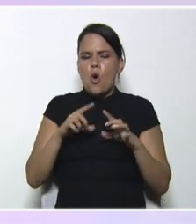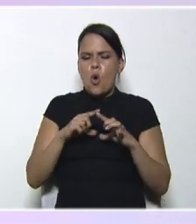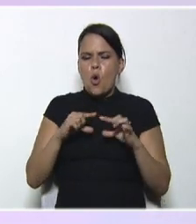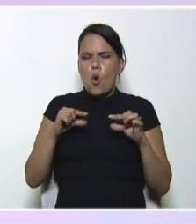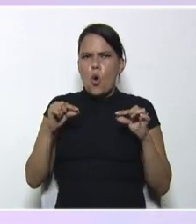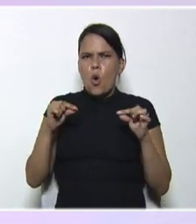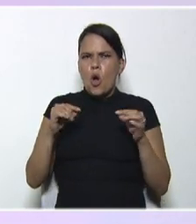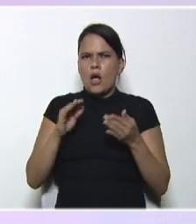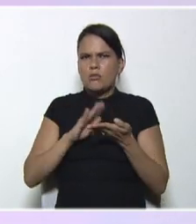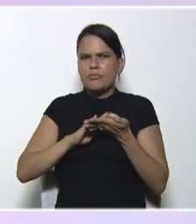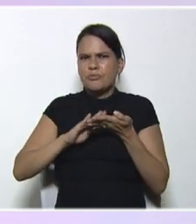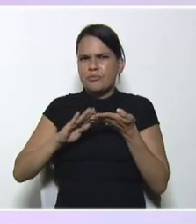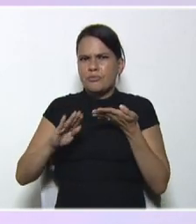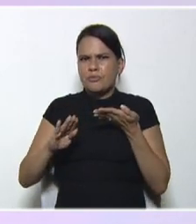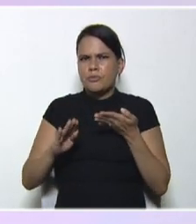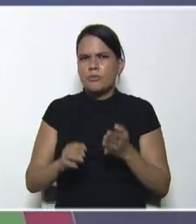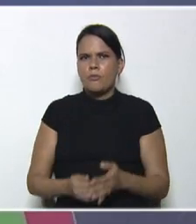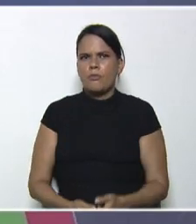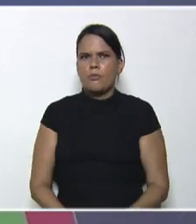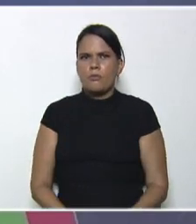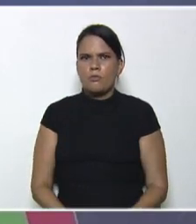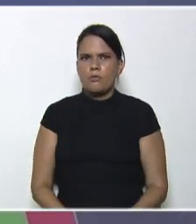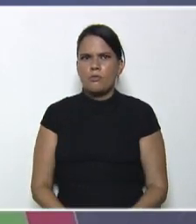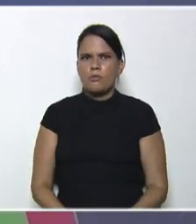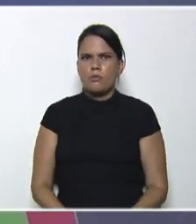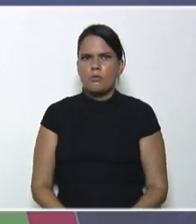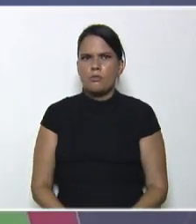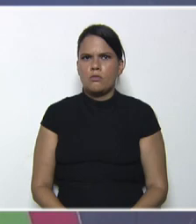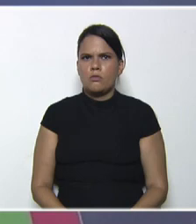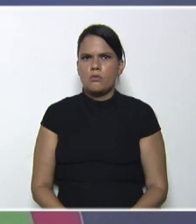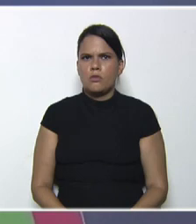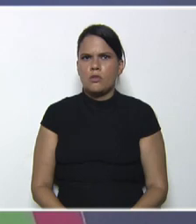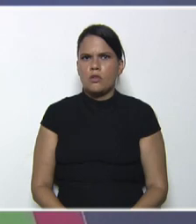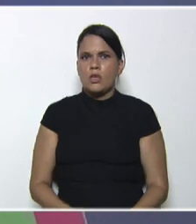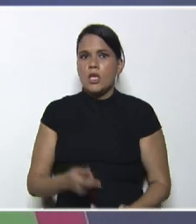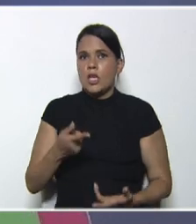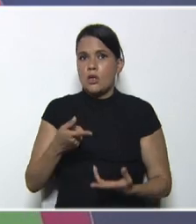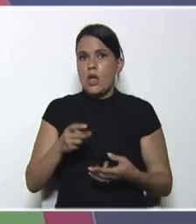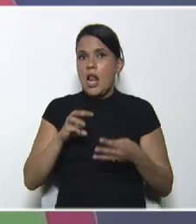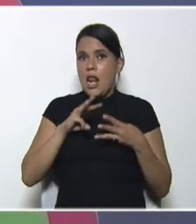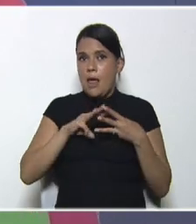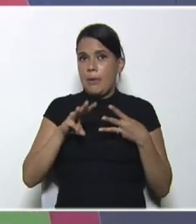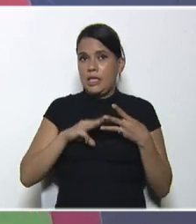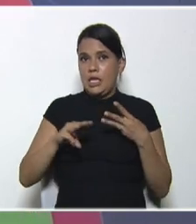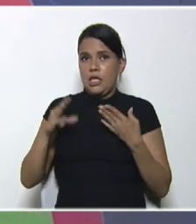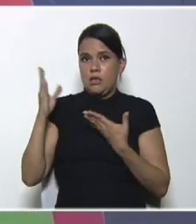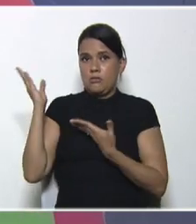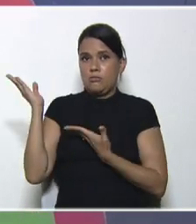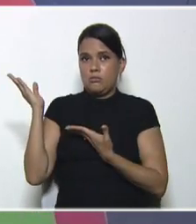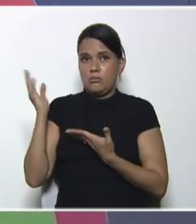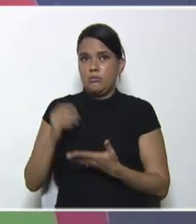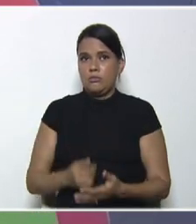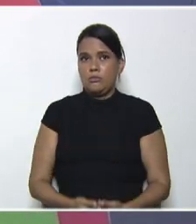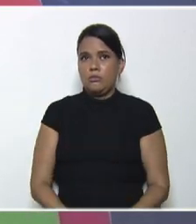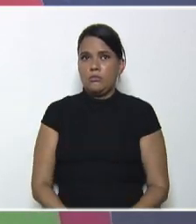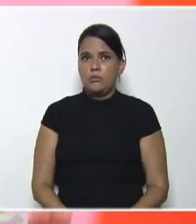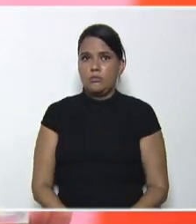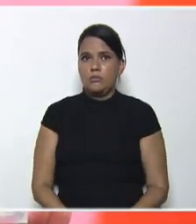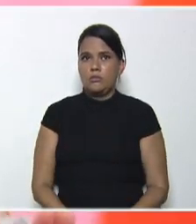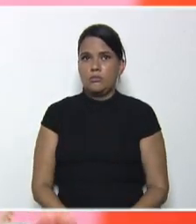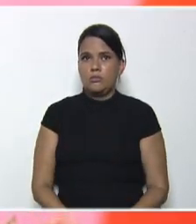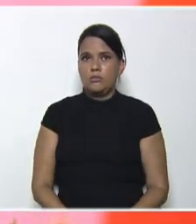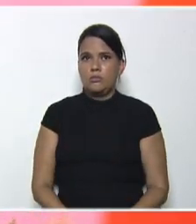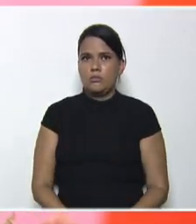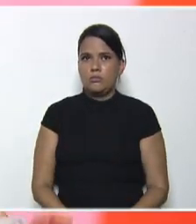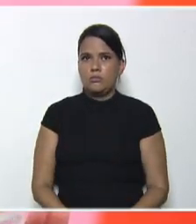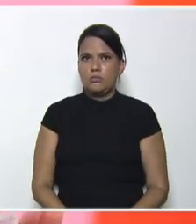¿ok? Esto acá es la materia, ¿ok? Tenemos acá una materia como tal,